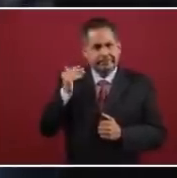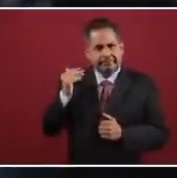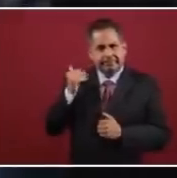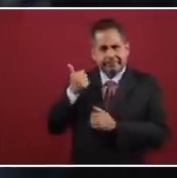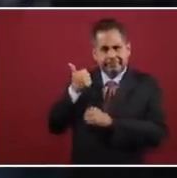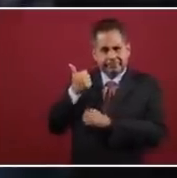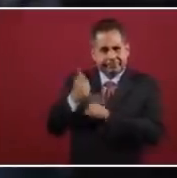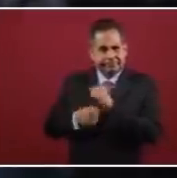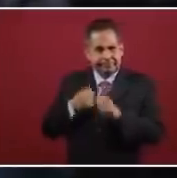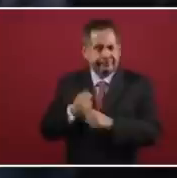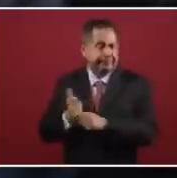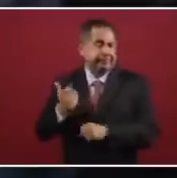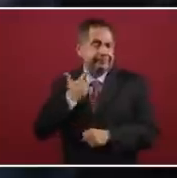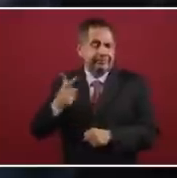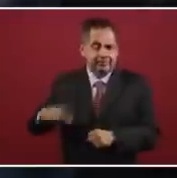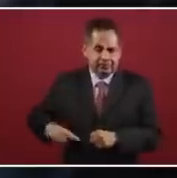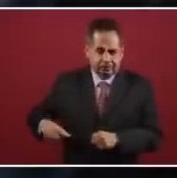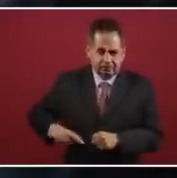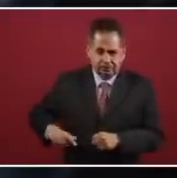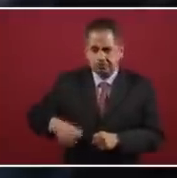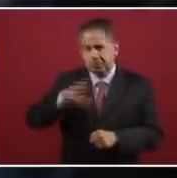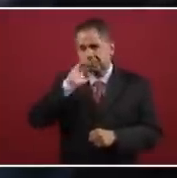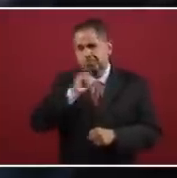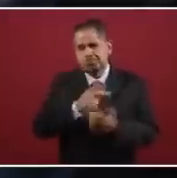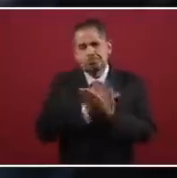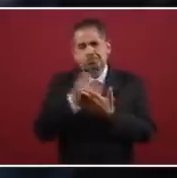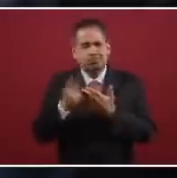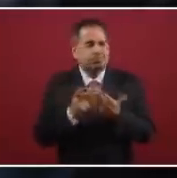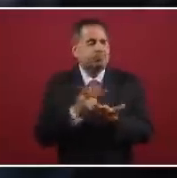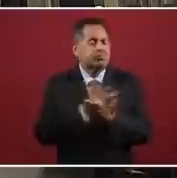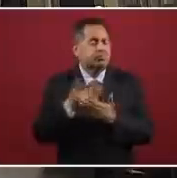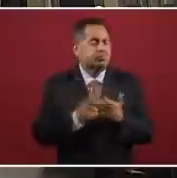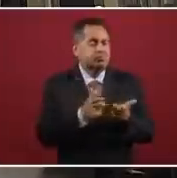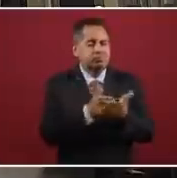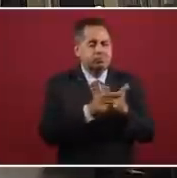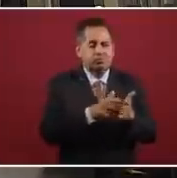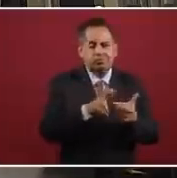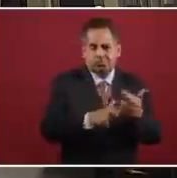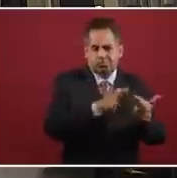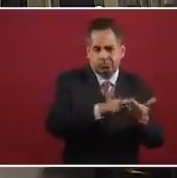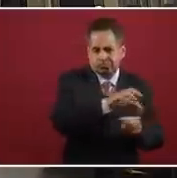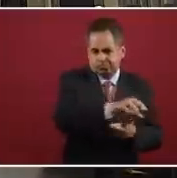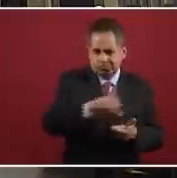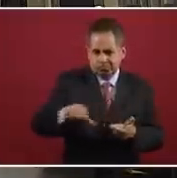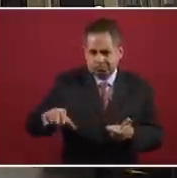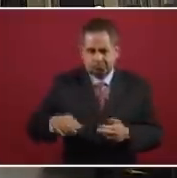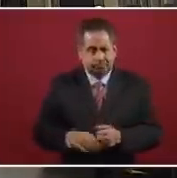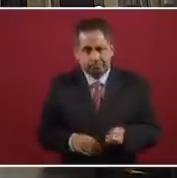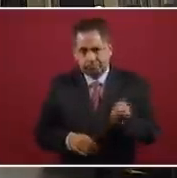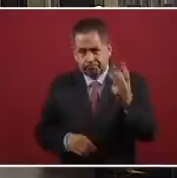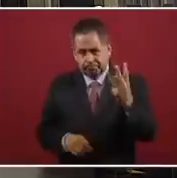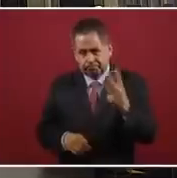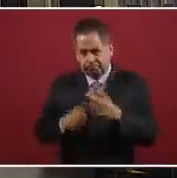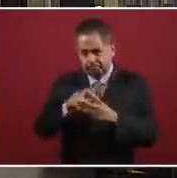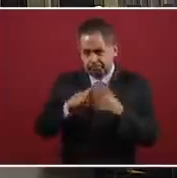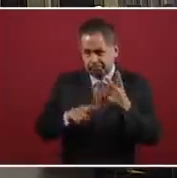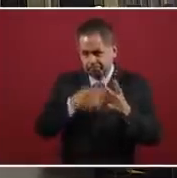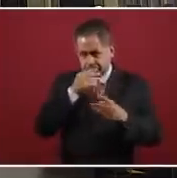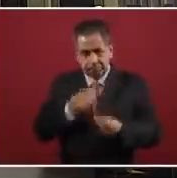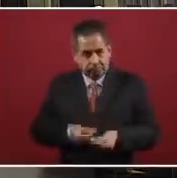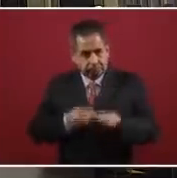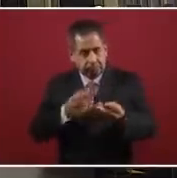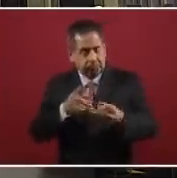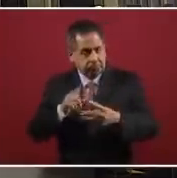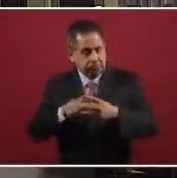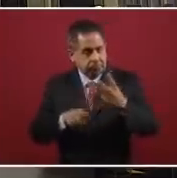al menos en el sexenio pasado, un mal uso de los programas sectoriales. Hay principalmente tres puntos que me gustaría compartirle.